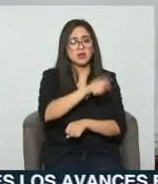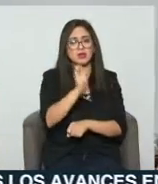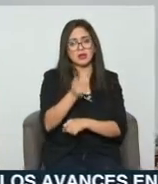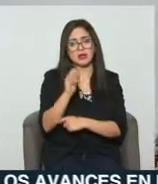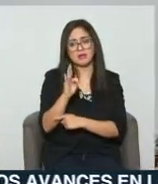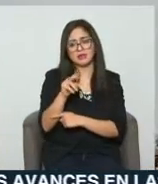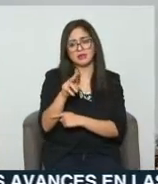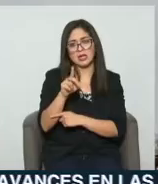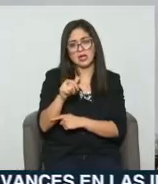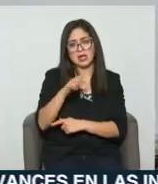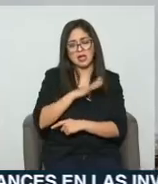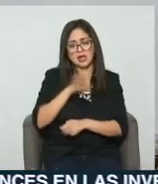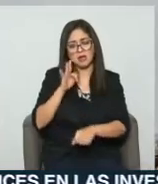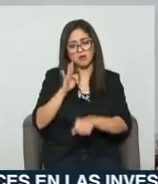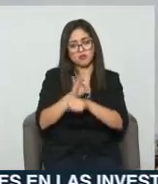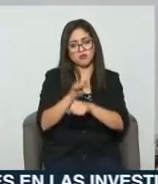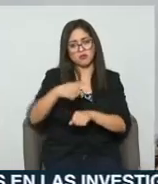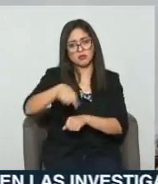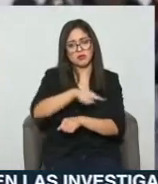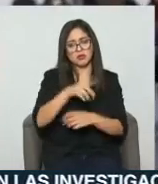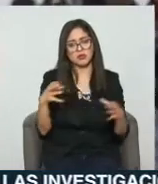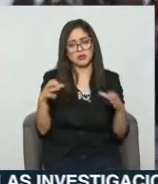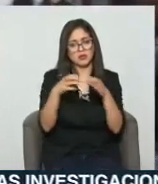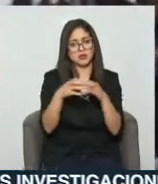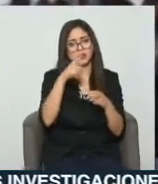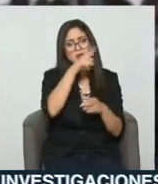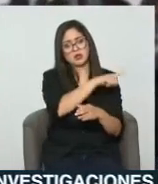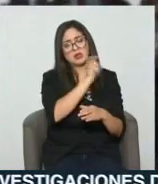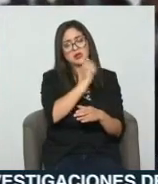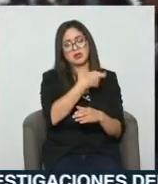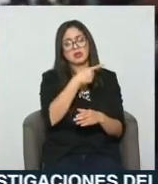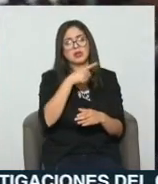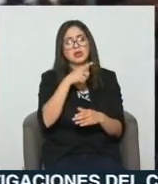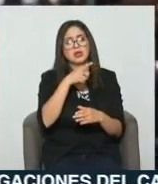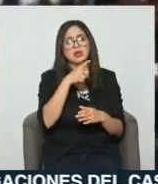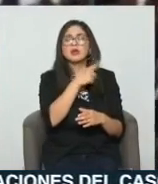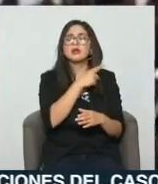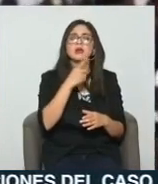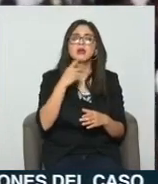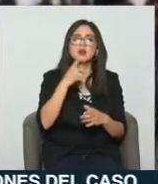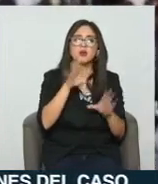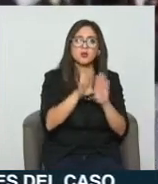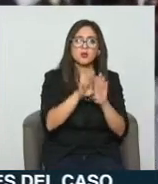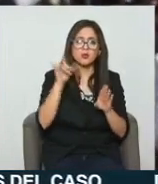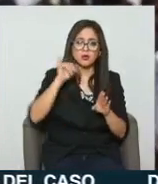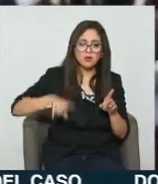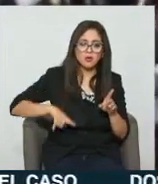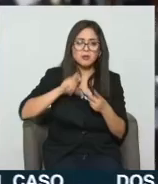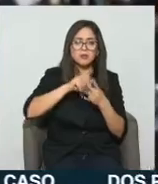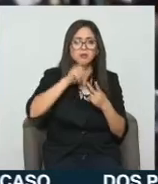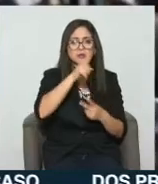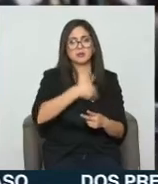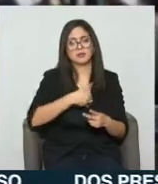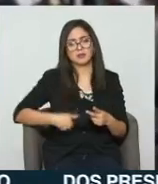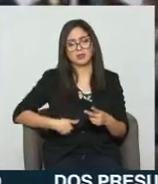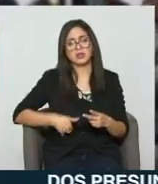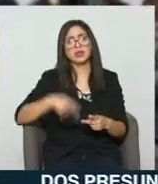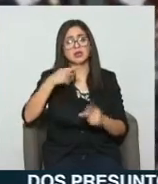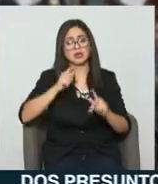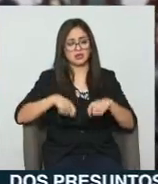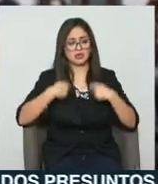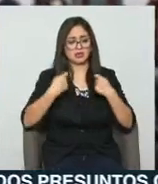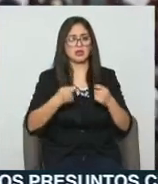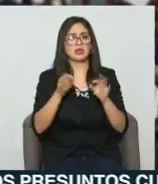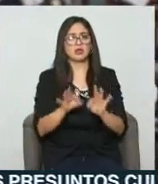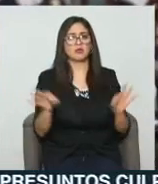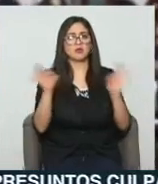que contará con el respaldo del Legislativo. Tenemos un compromiso con la ciudadanía, que es transformar la Procuración de Justicia, y la piedra